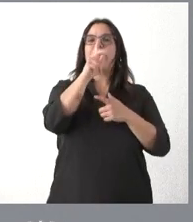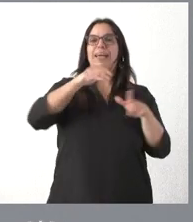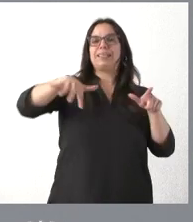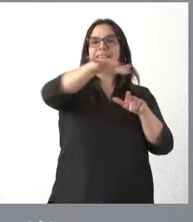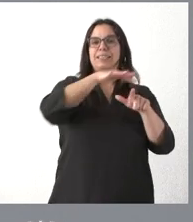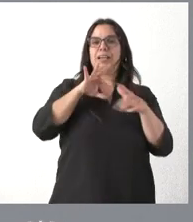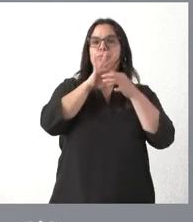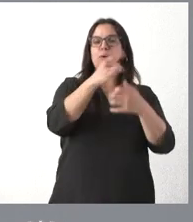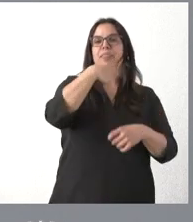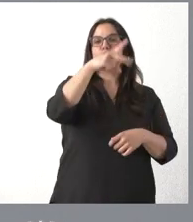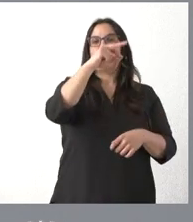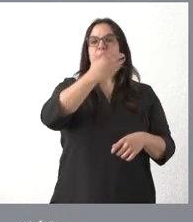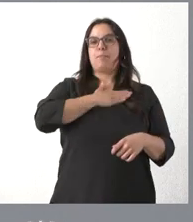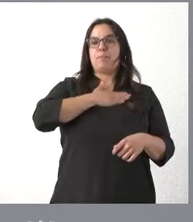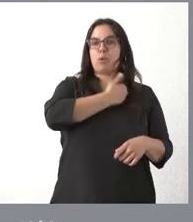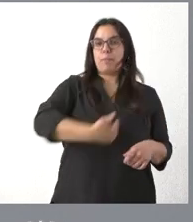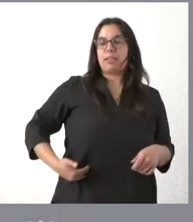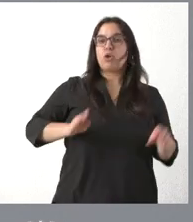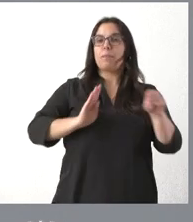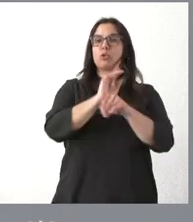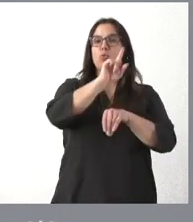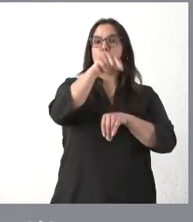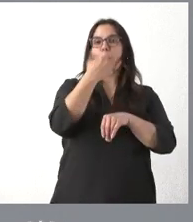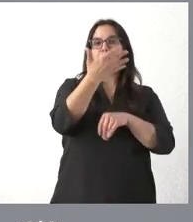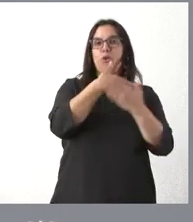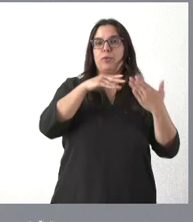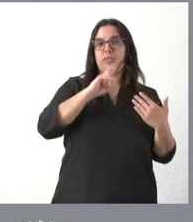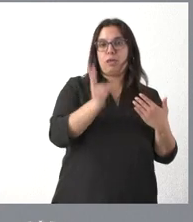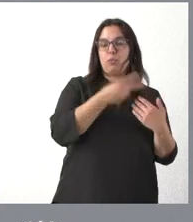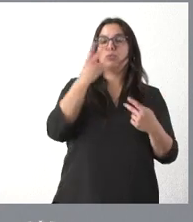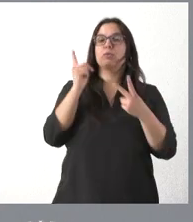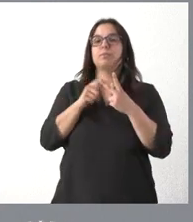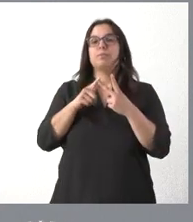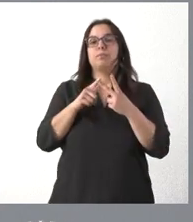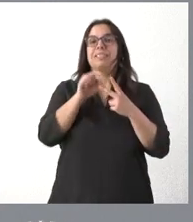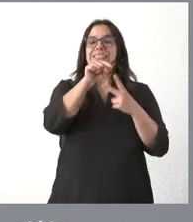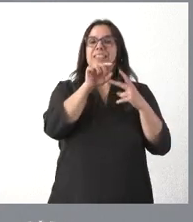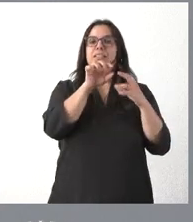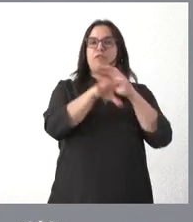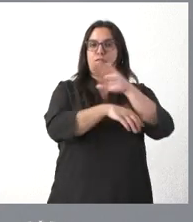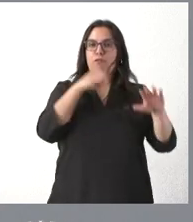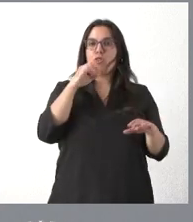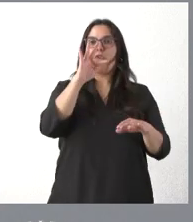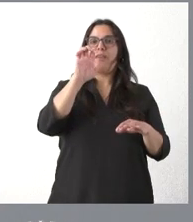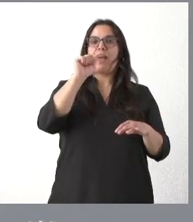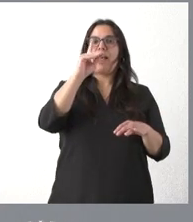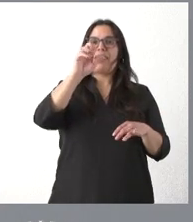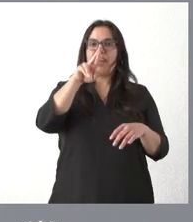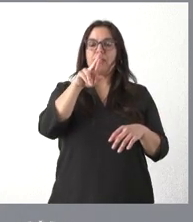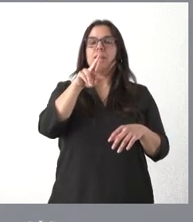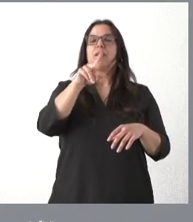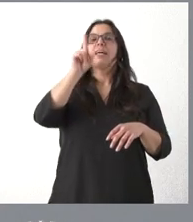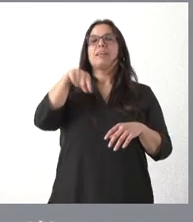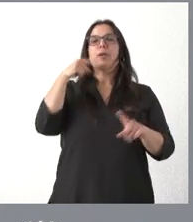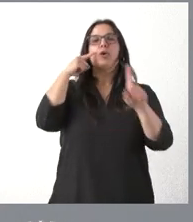pertenecen a 120 propietarios con una inversión de 1,5 millones de euros fondos feader y se trata de reducir también